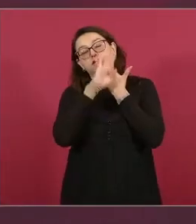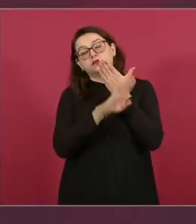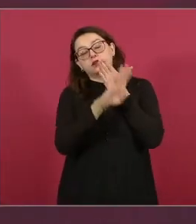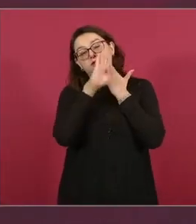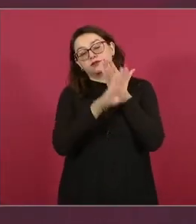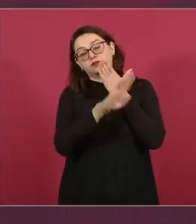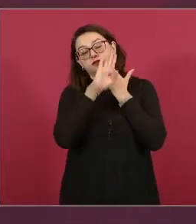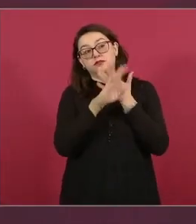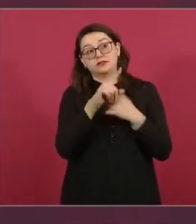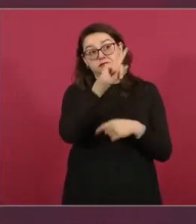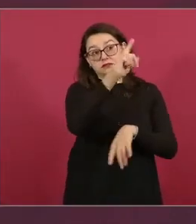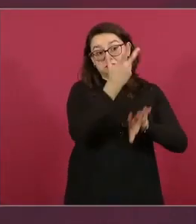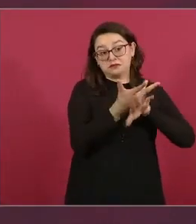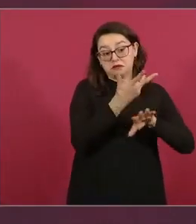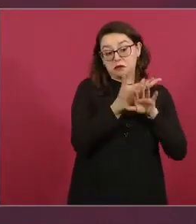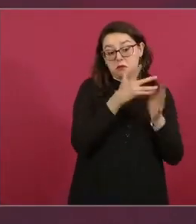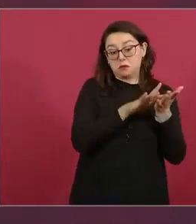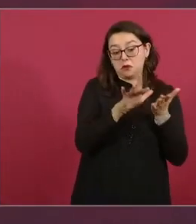para